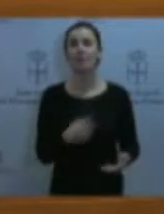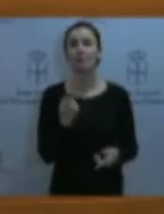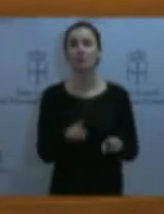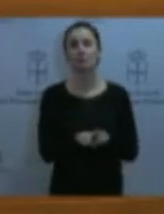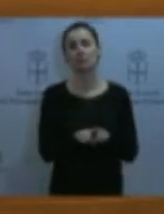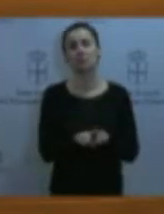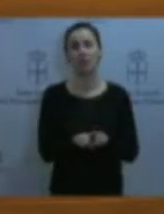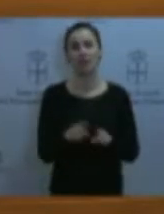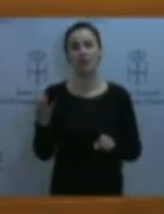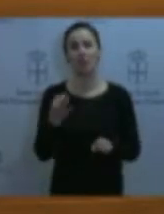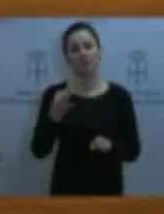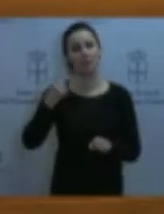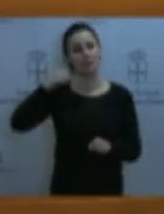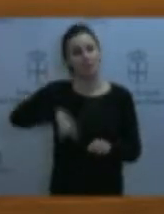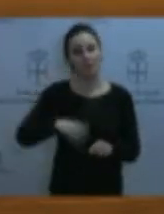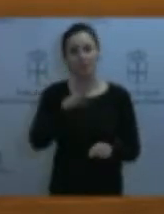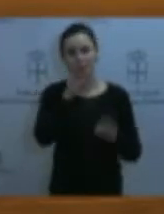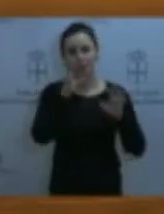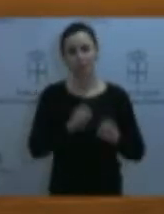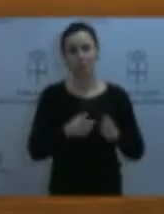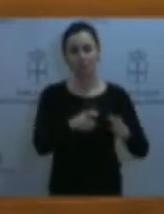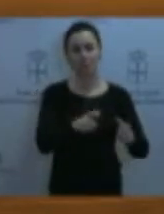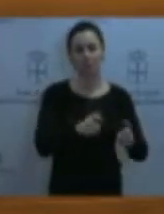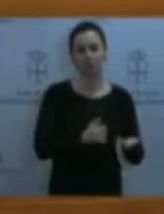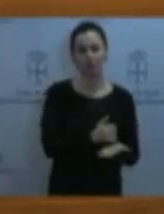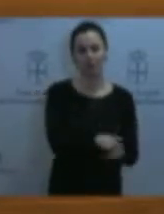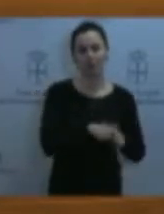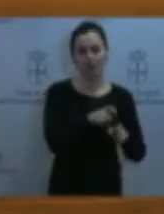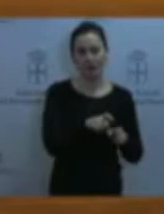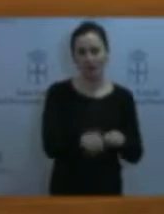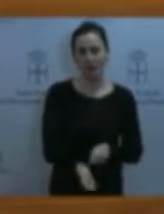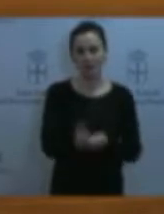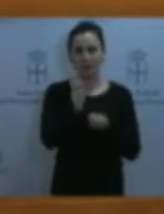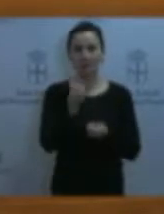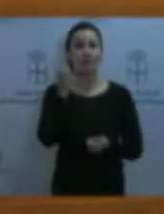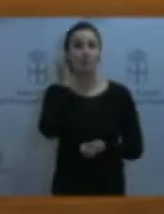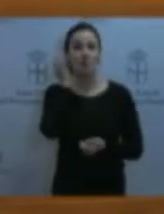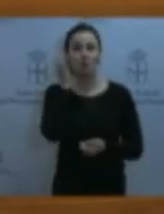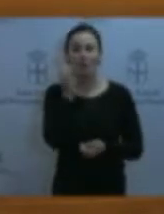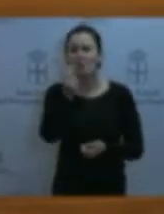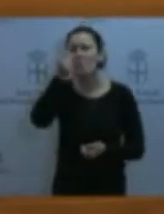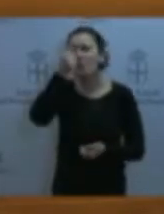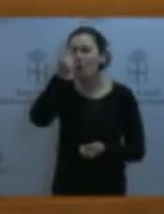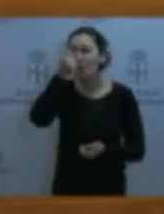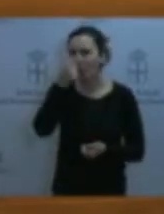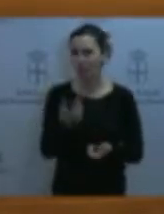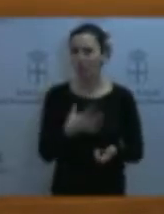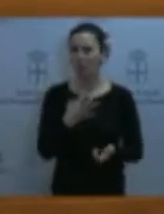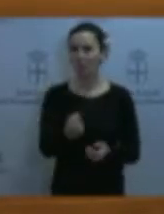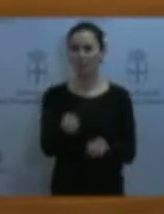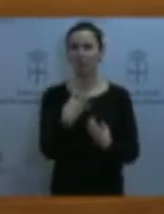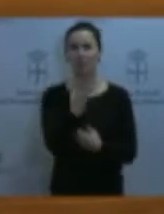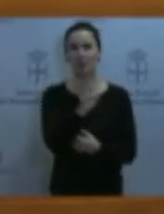pesca, las mujeres ocupa un índice muy pequeño. Ustedes podrán decir que es el 40%, pero ¿han hecho